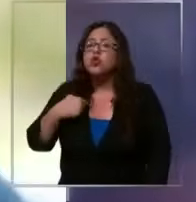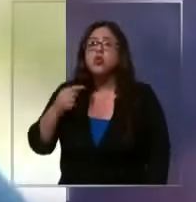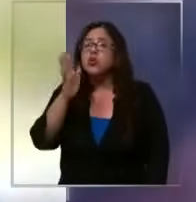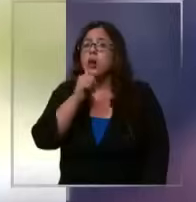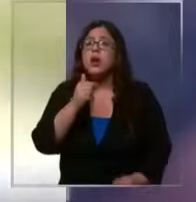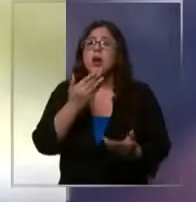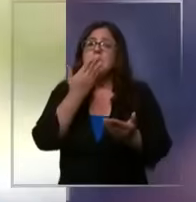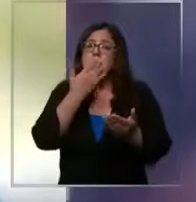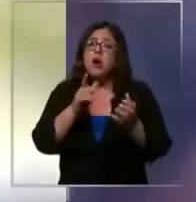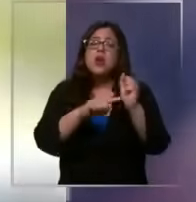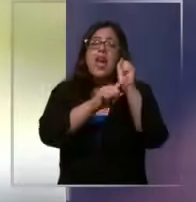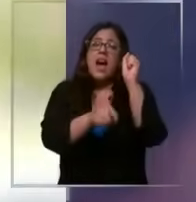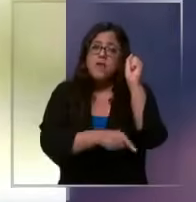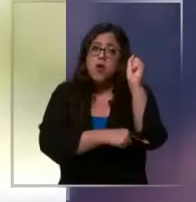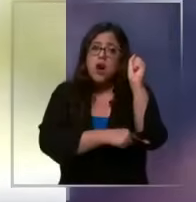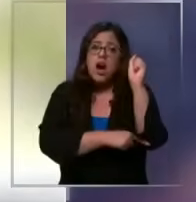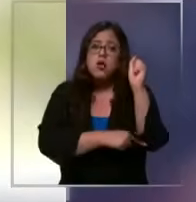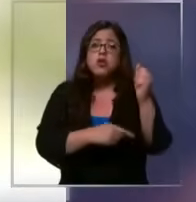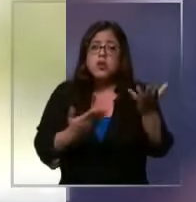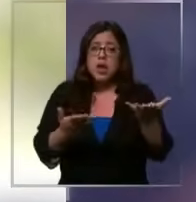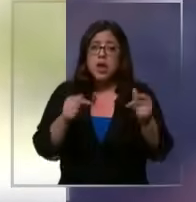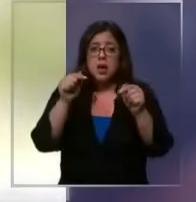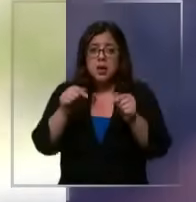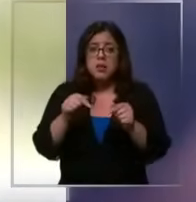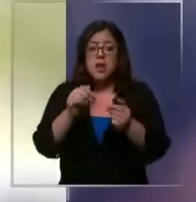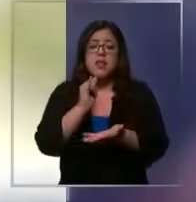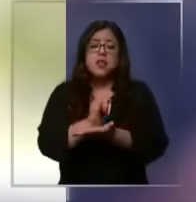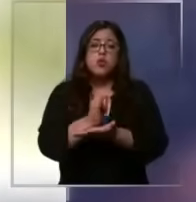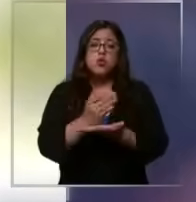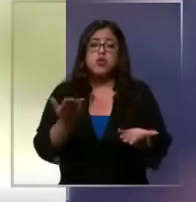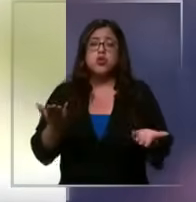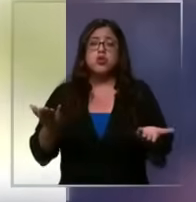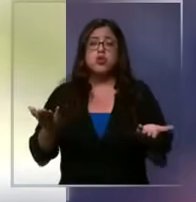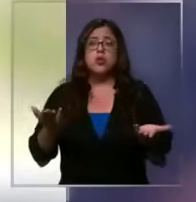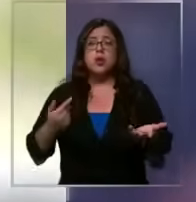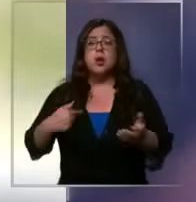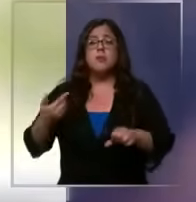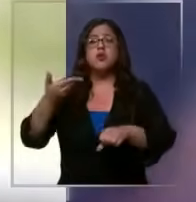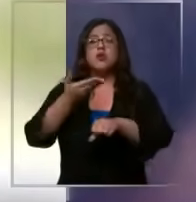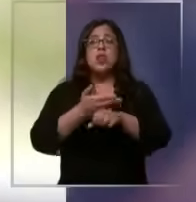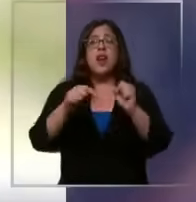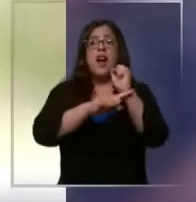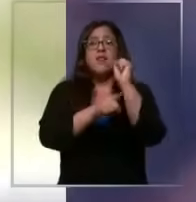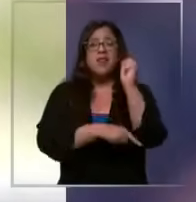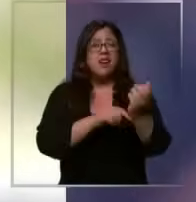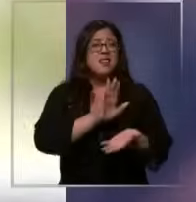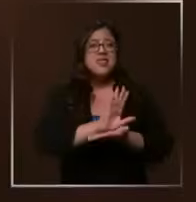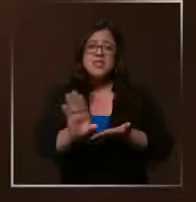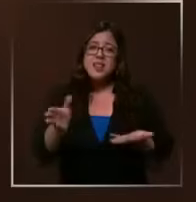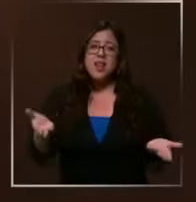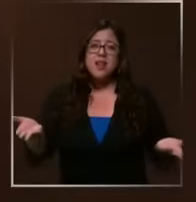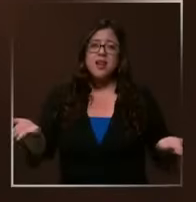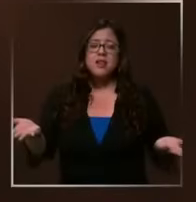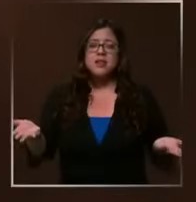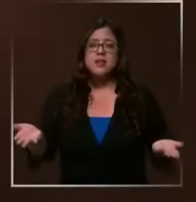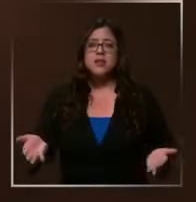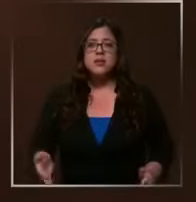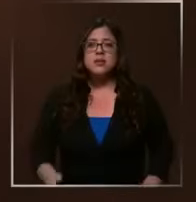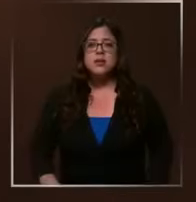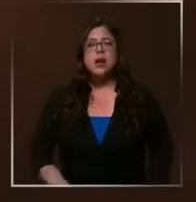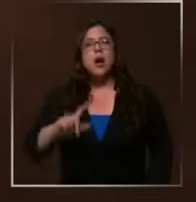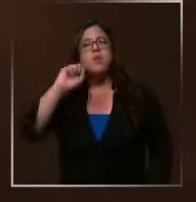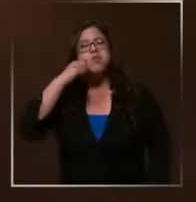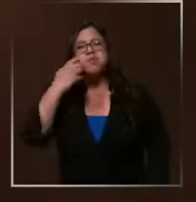por un abogado de oficio. Mi solicitud de abogado de oficio salió rechazada. ¿Qué